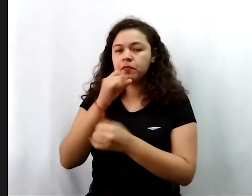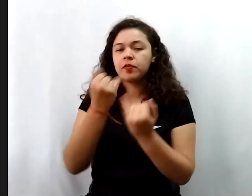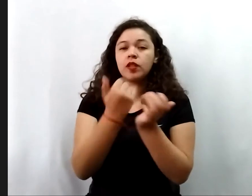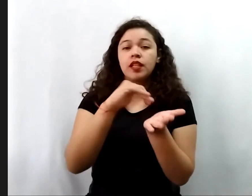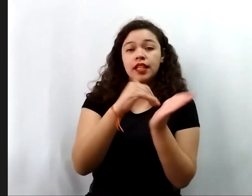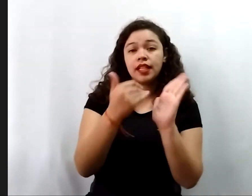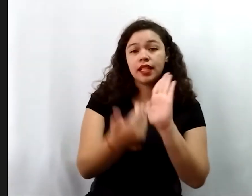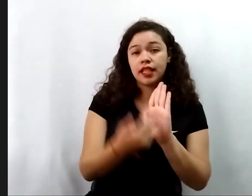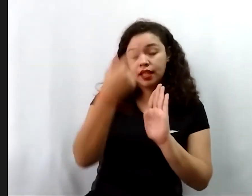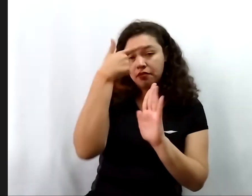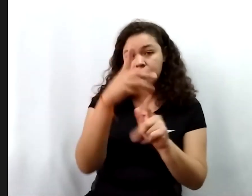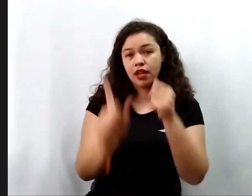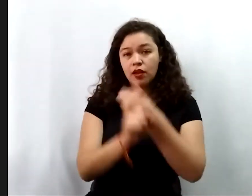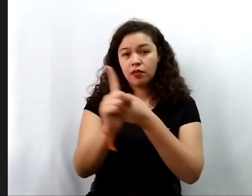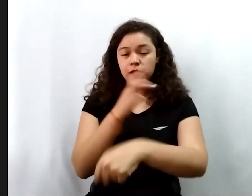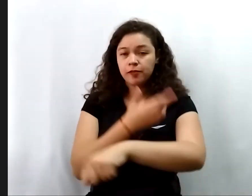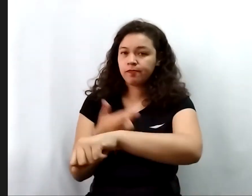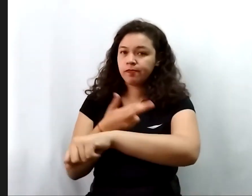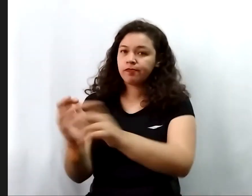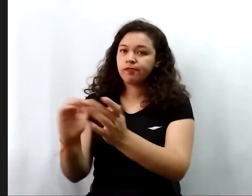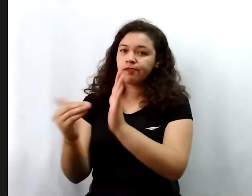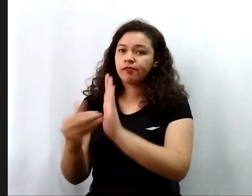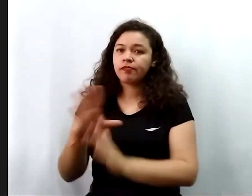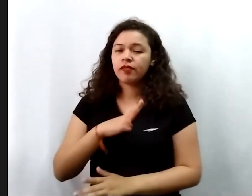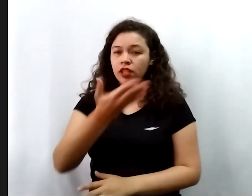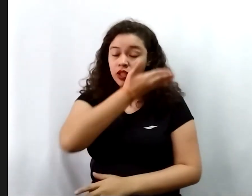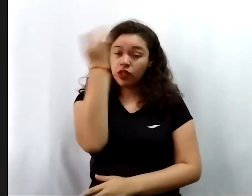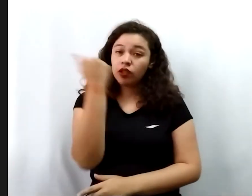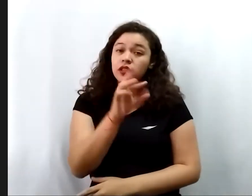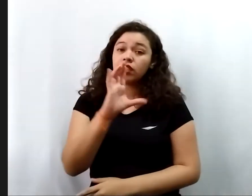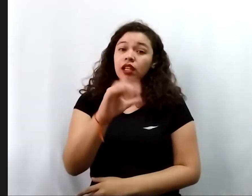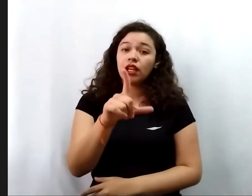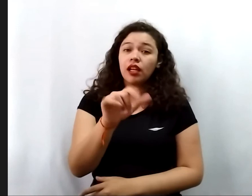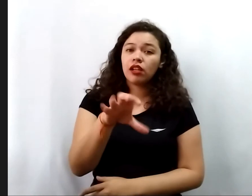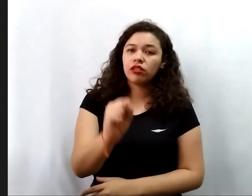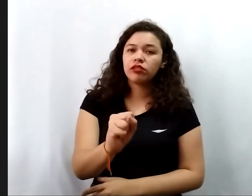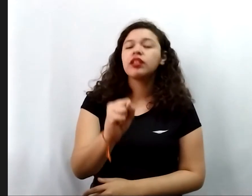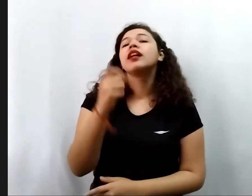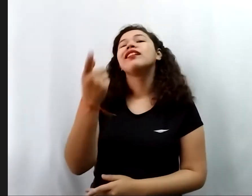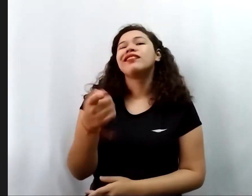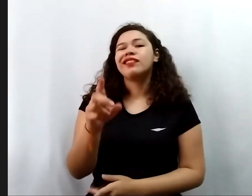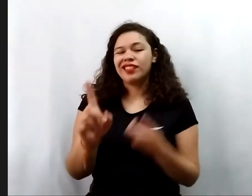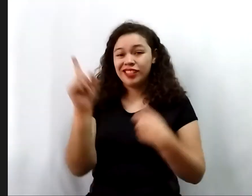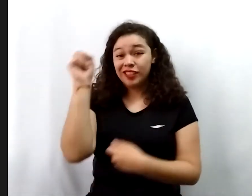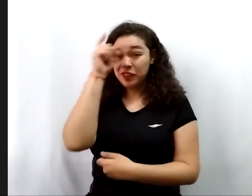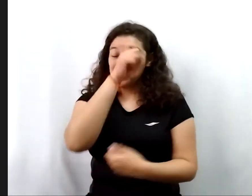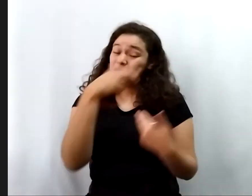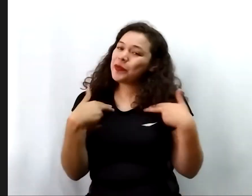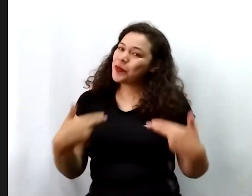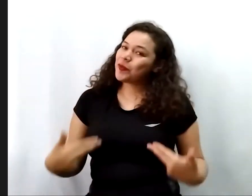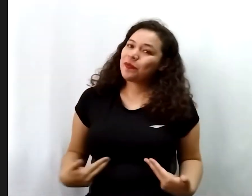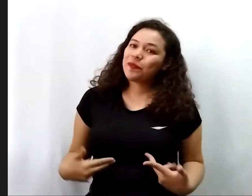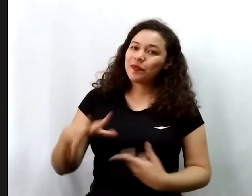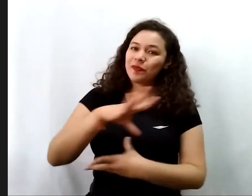de solución al respecto. No sé si contesto, Carlos, porque sí es muy complejo el ser humano, pero no... Sí,